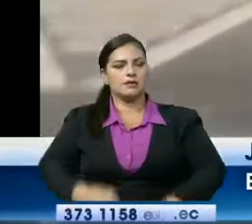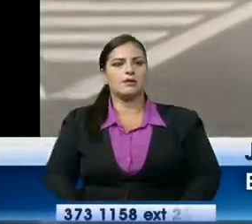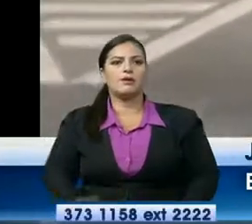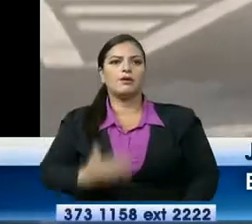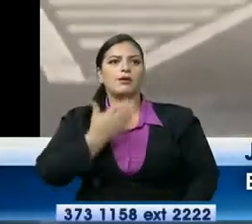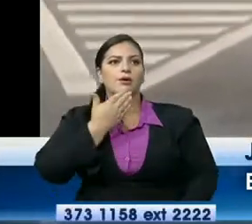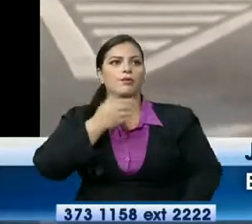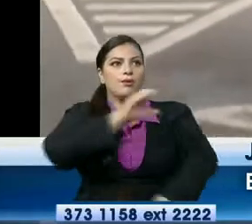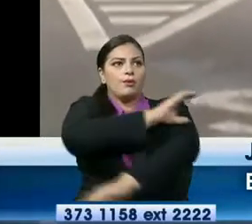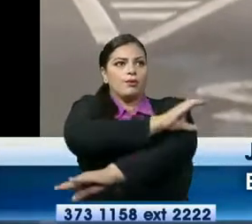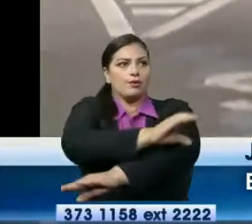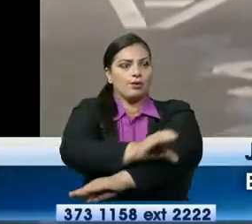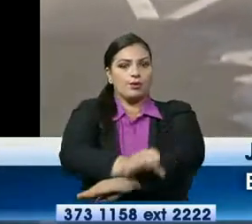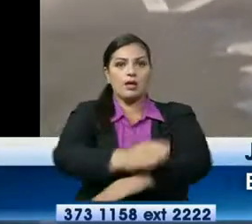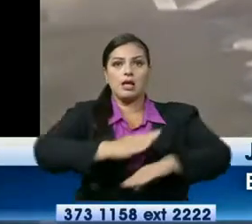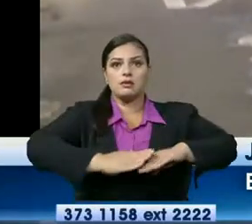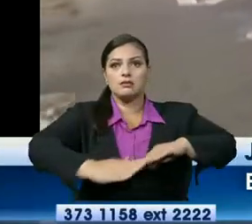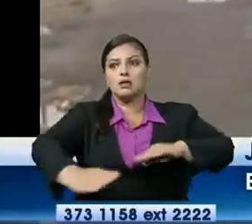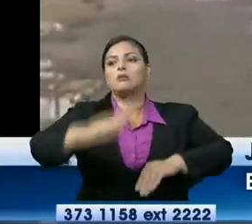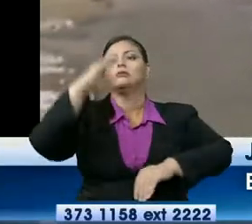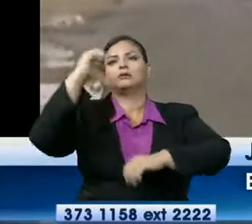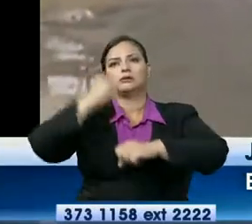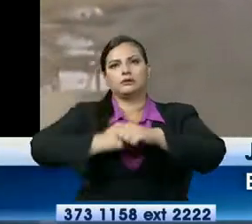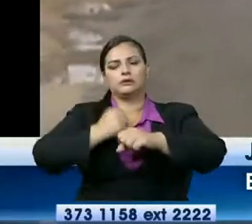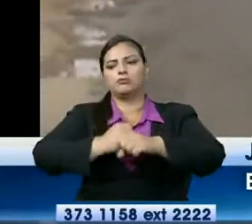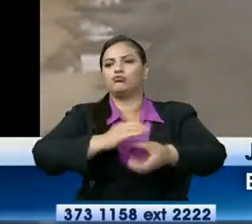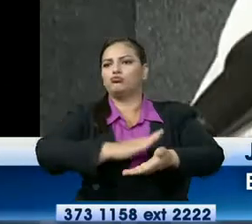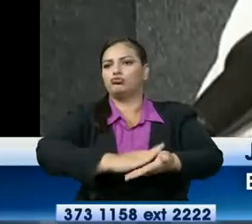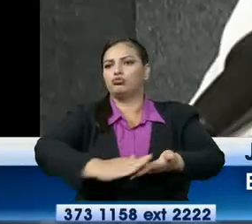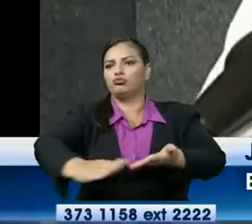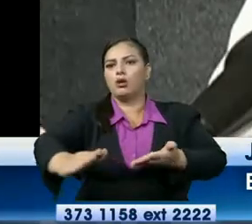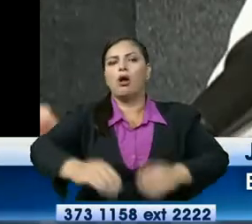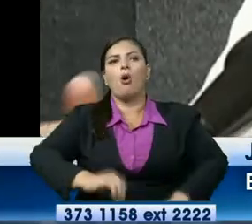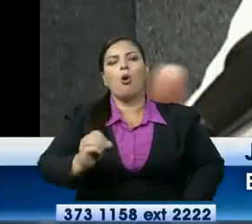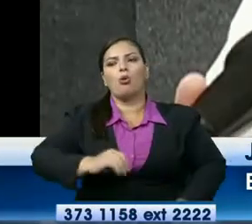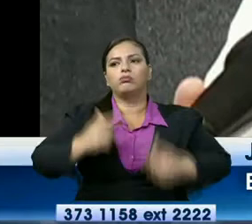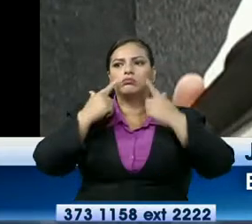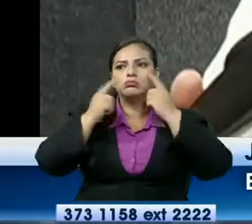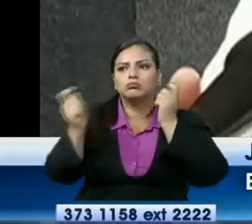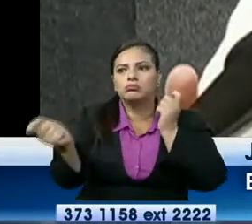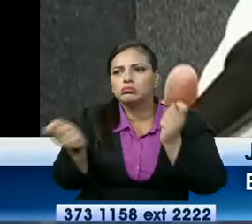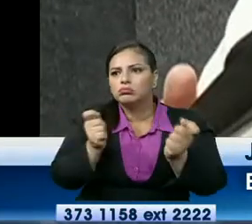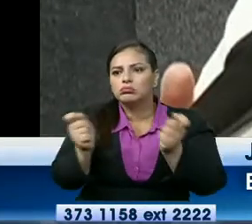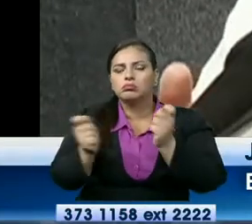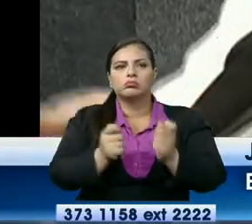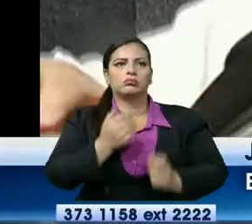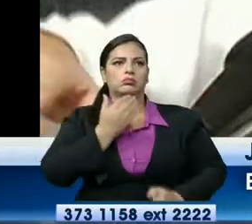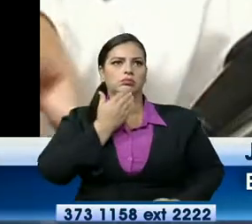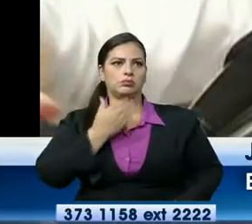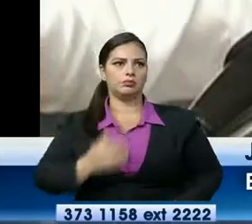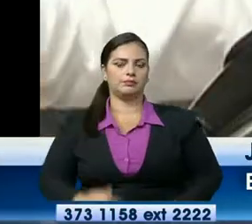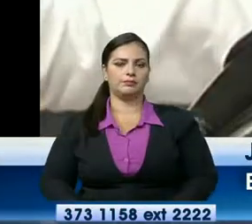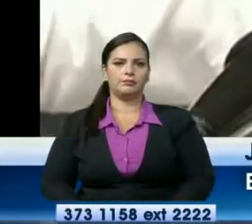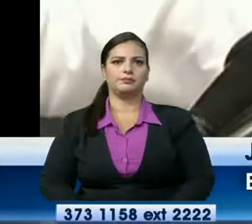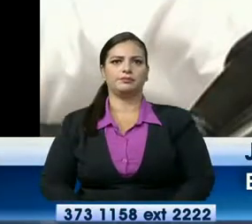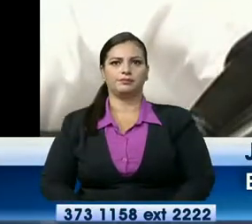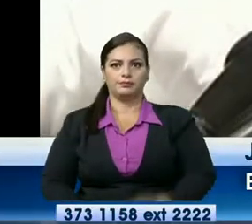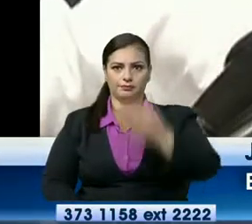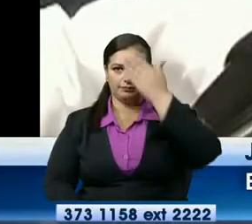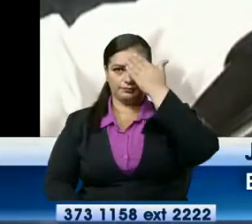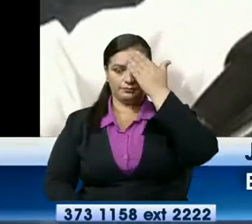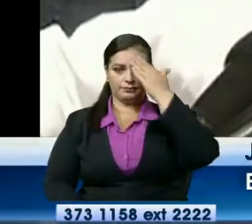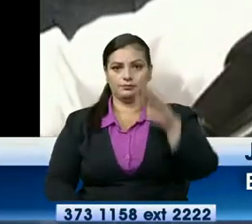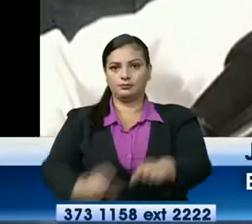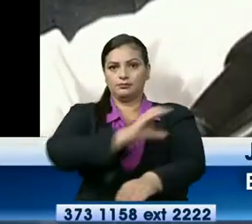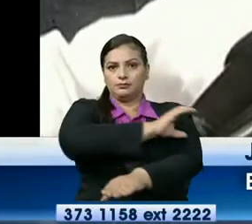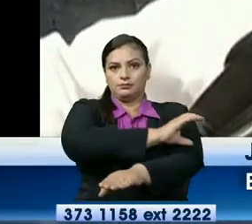costa para aliviar la congestión vehicular. En la vía a la costa no es que los terrenos de los lados no son